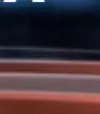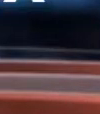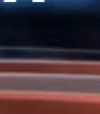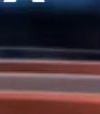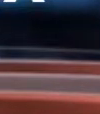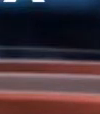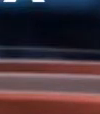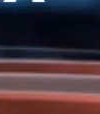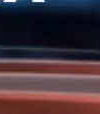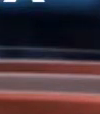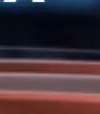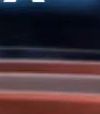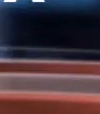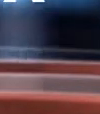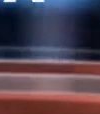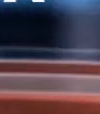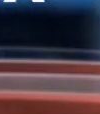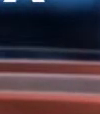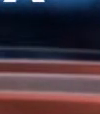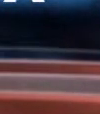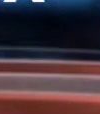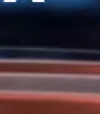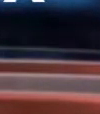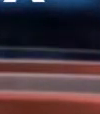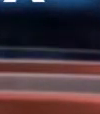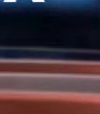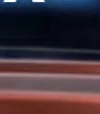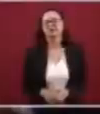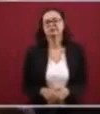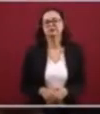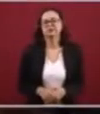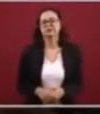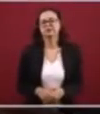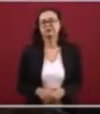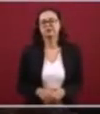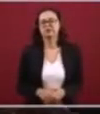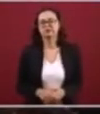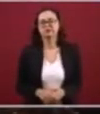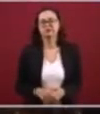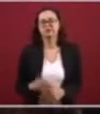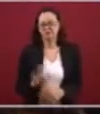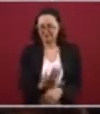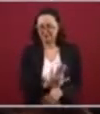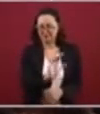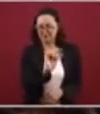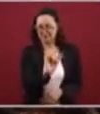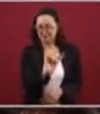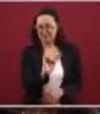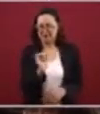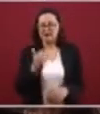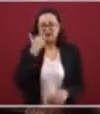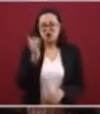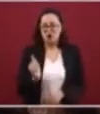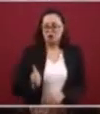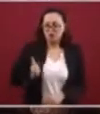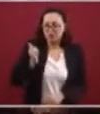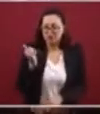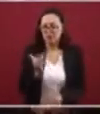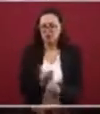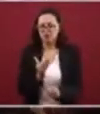Hidalgo Noticias MX presenta. Ah, pero saben, quiero aprovechar también, porque